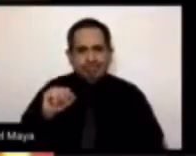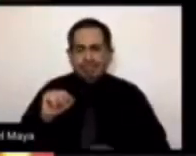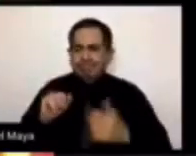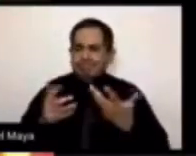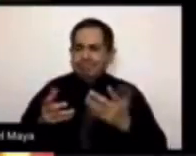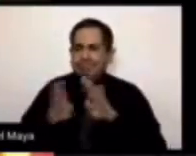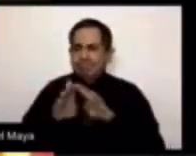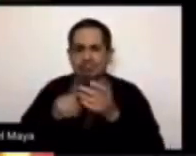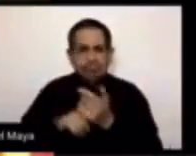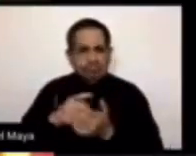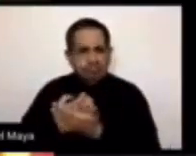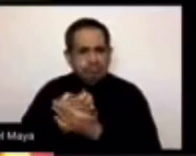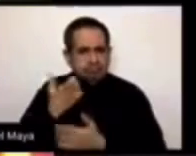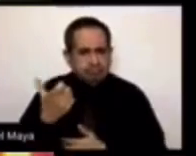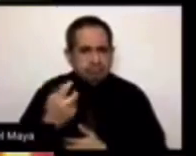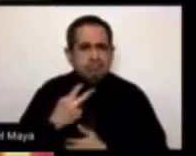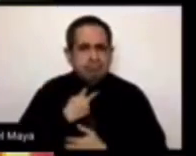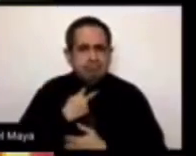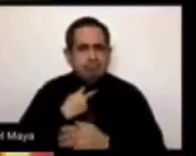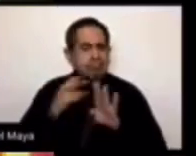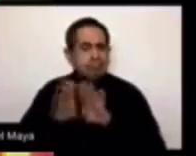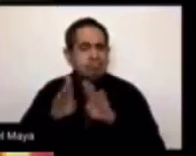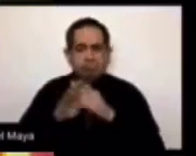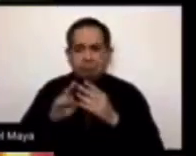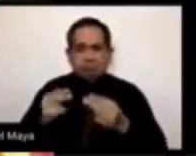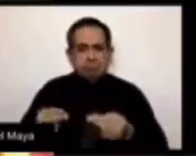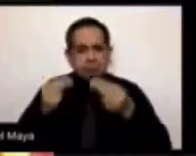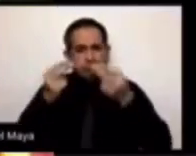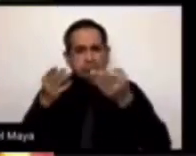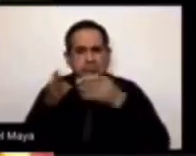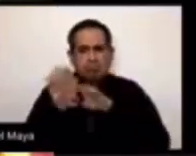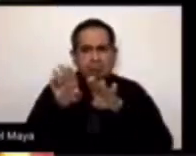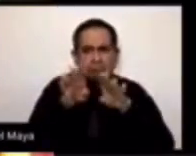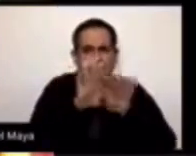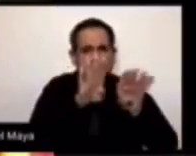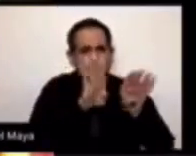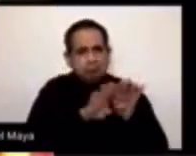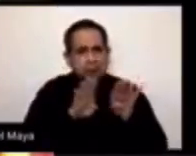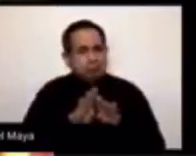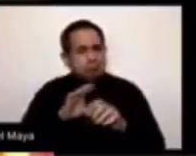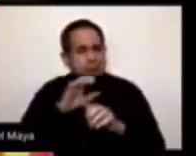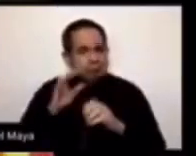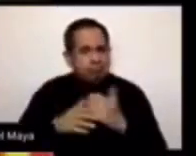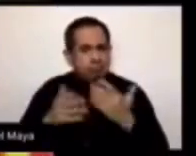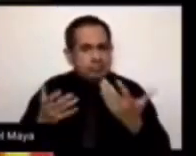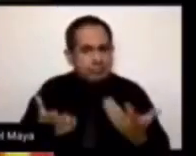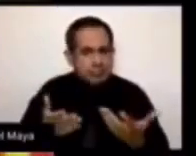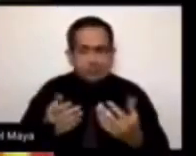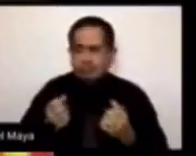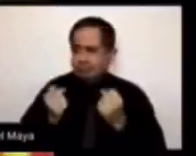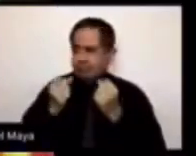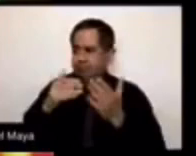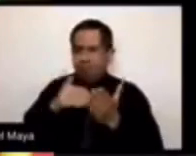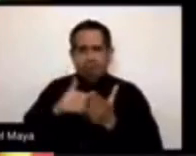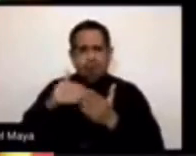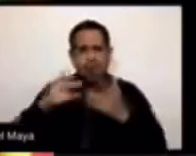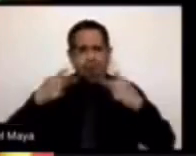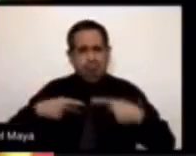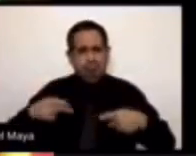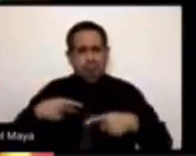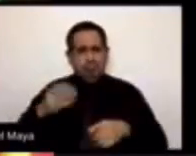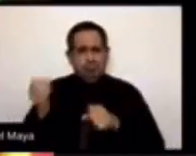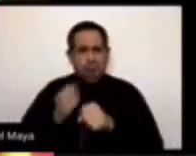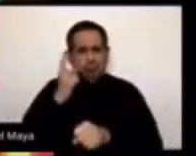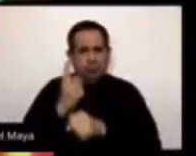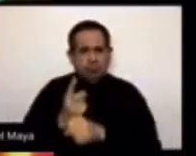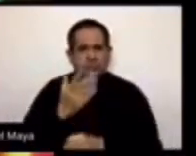crisis económica debido al cierre de negocios y fuentes de empleo, dejando a millones de personas sin la oportunidad